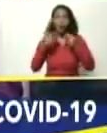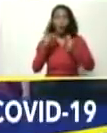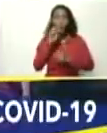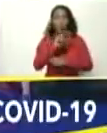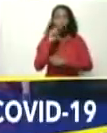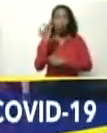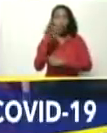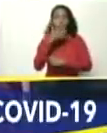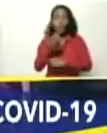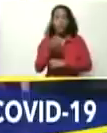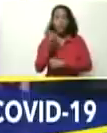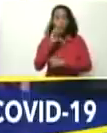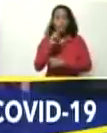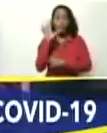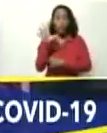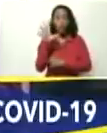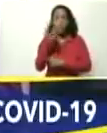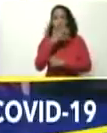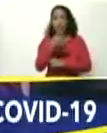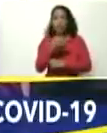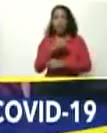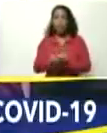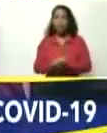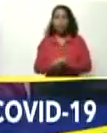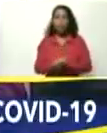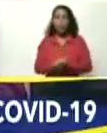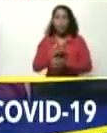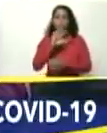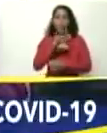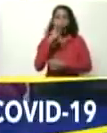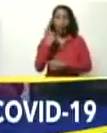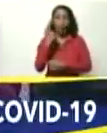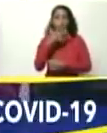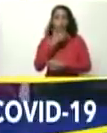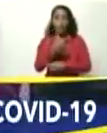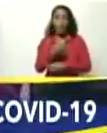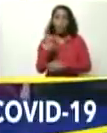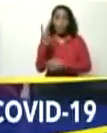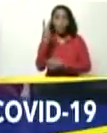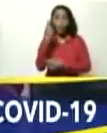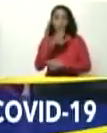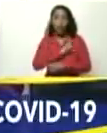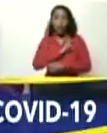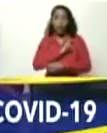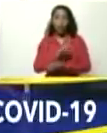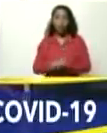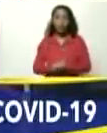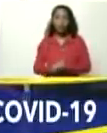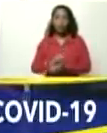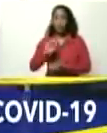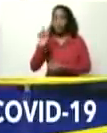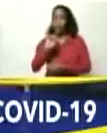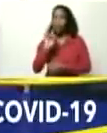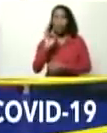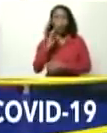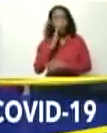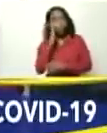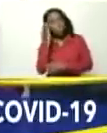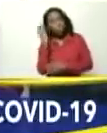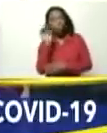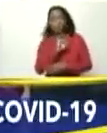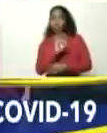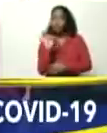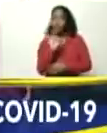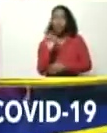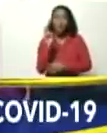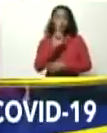24 de diciembre, 25 de diciembre, 31 de diciembre, 1 de enero. No duerme,